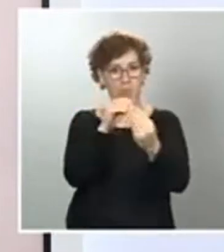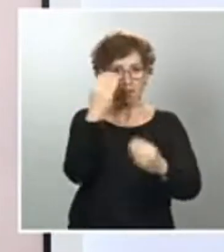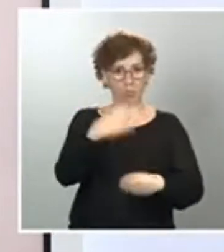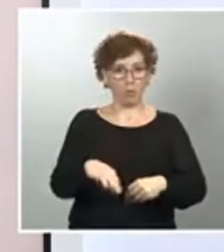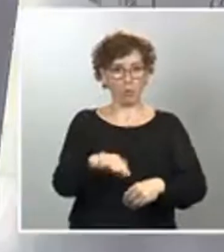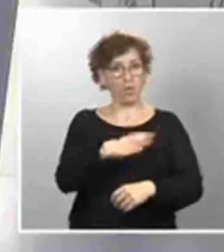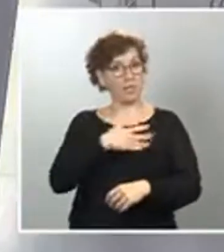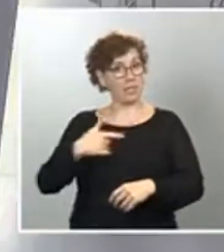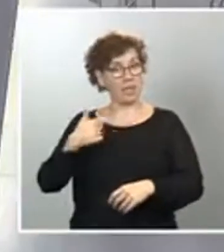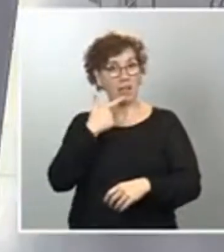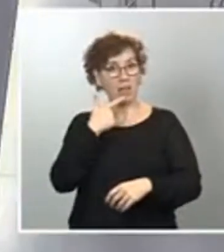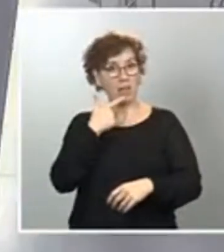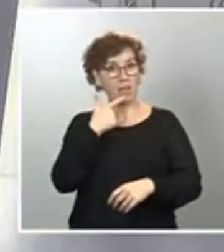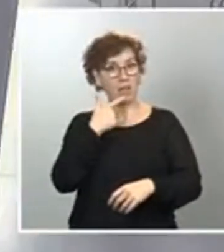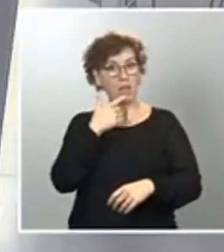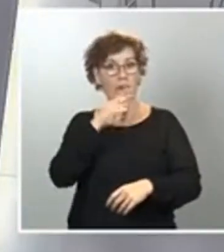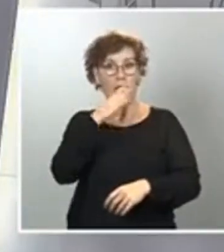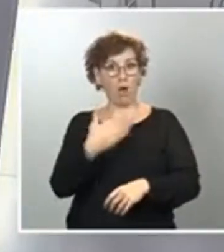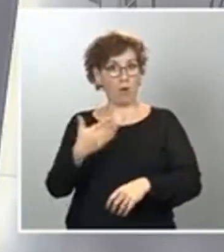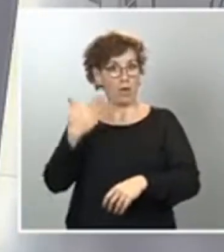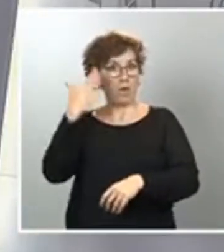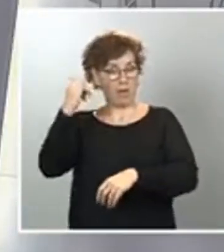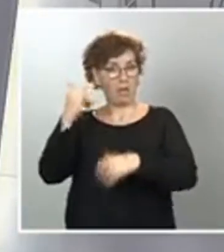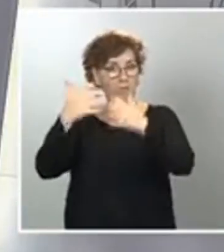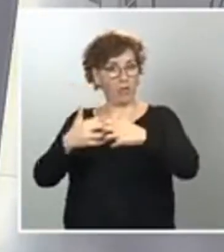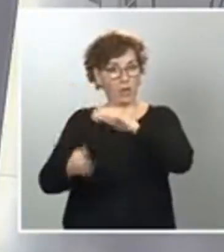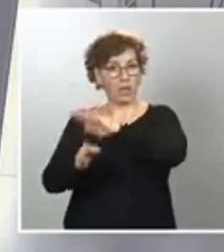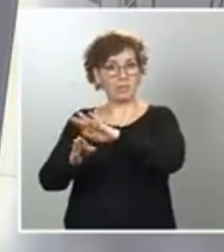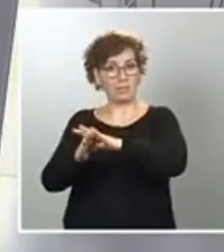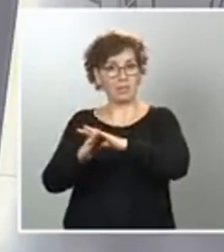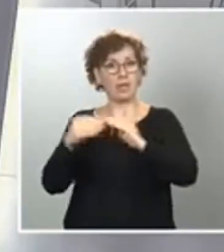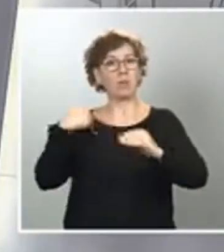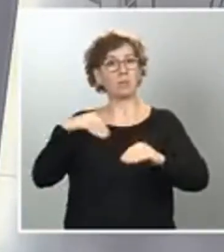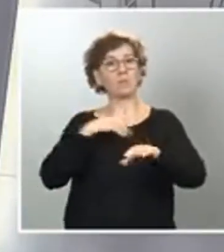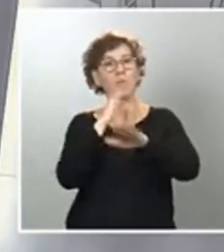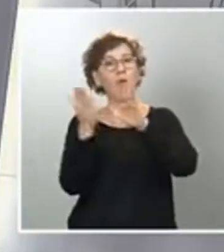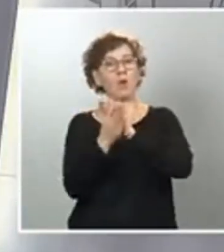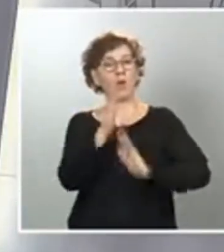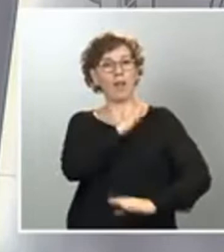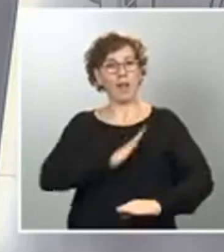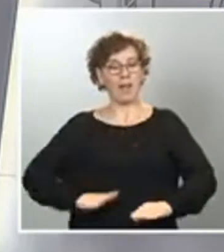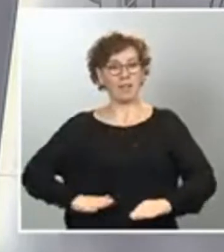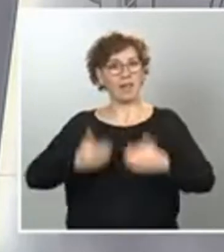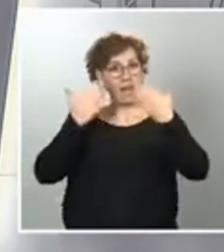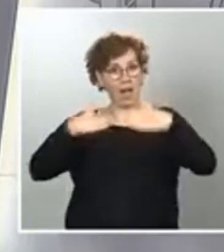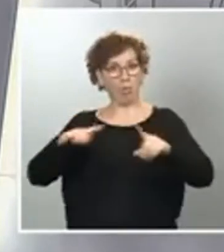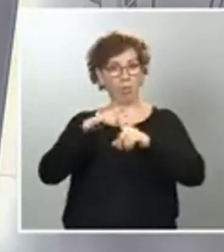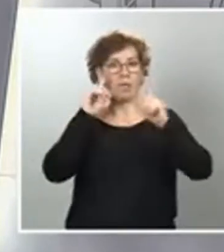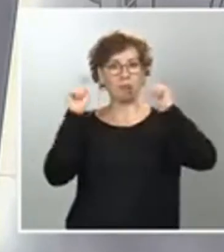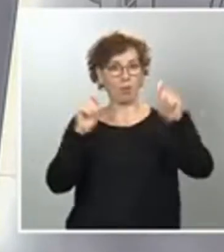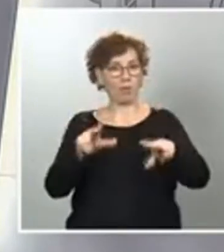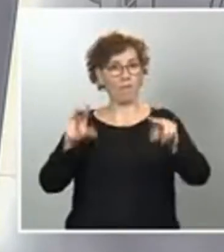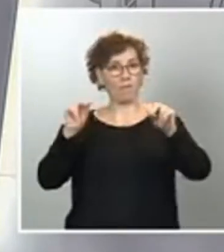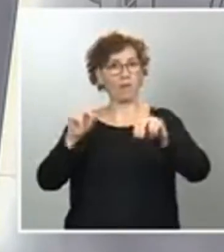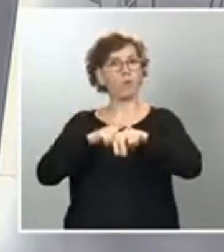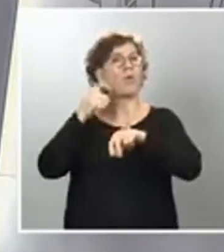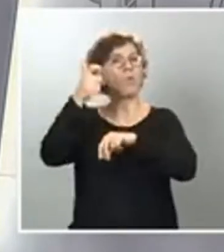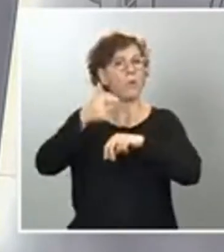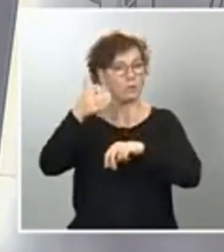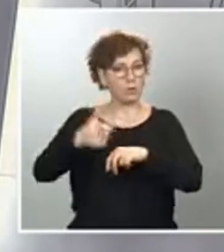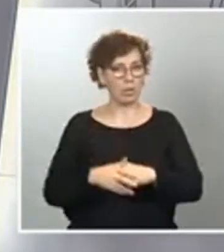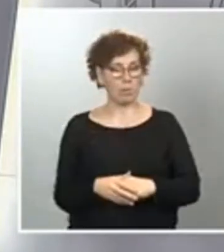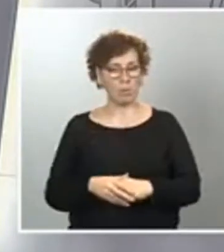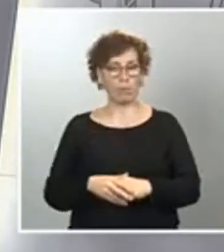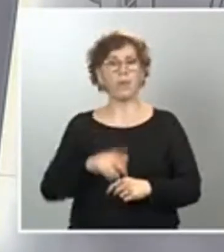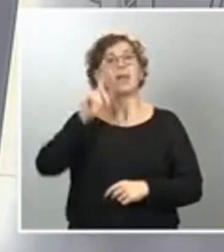mecanismos como los ERTE después de que acabe el estado de alarma y cuánto tiempo. Y por otra parte, se ha venido anunciando que este mes de mayo se pondría